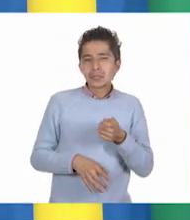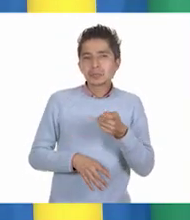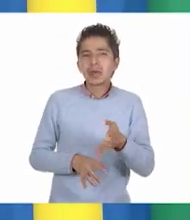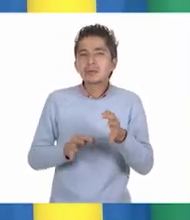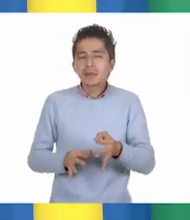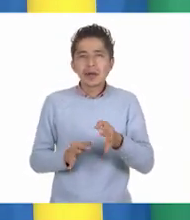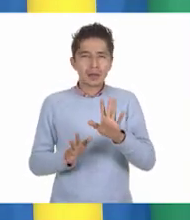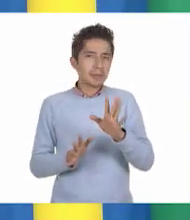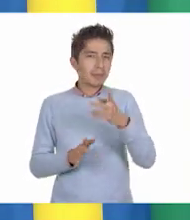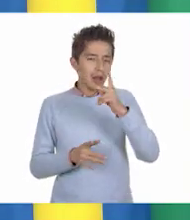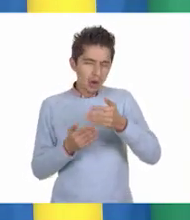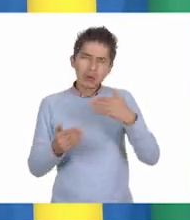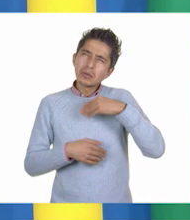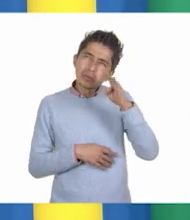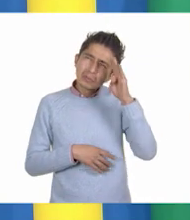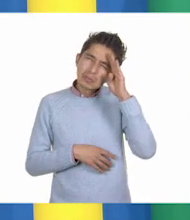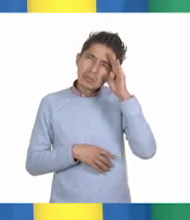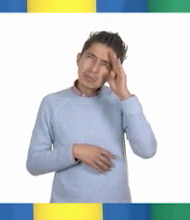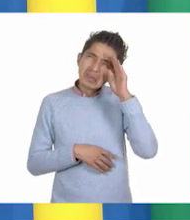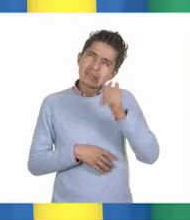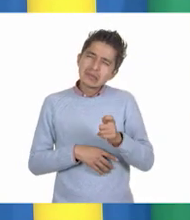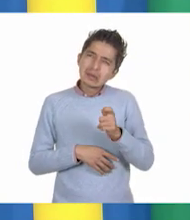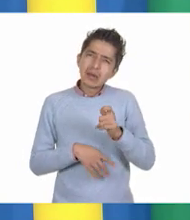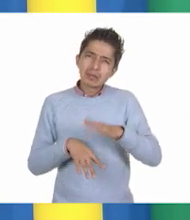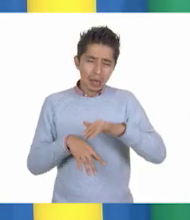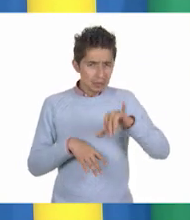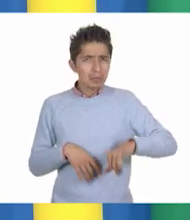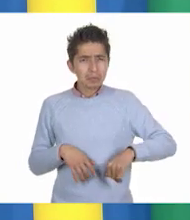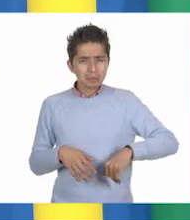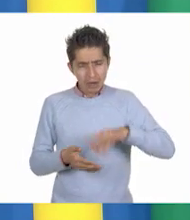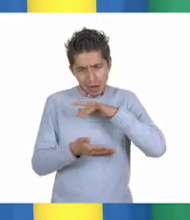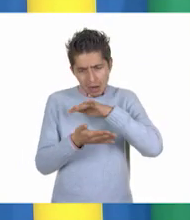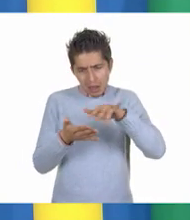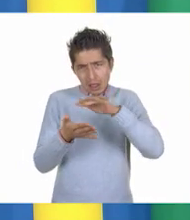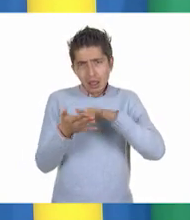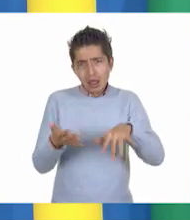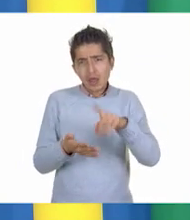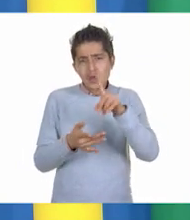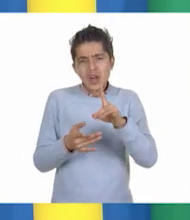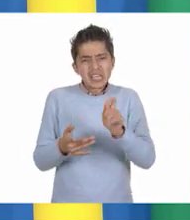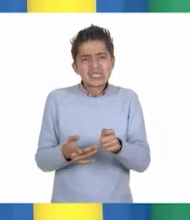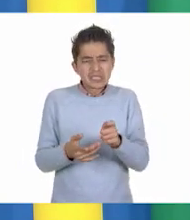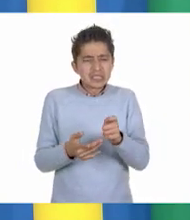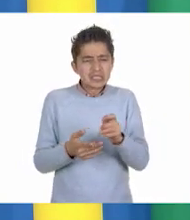ahora que pienso en todo esto, sería un ejercicio muy interesante leer un relato de